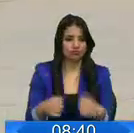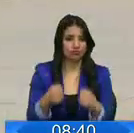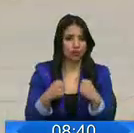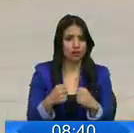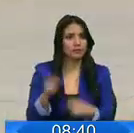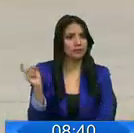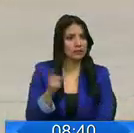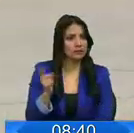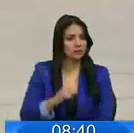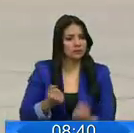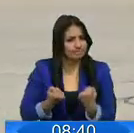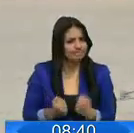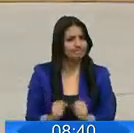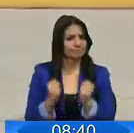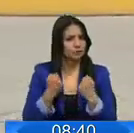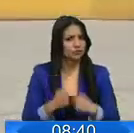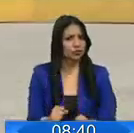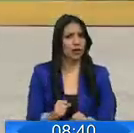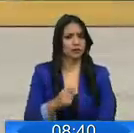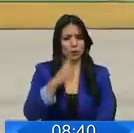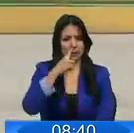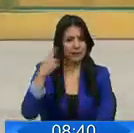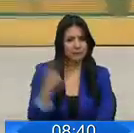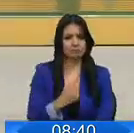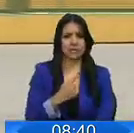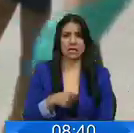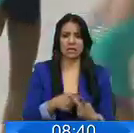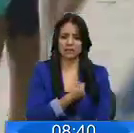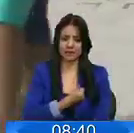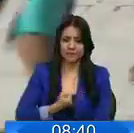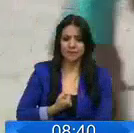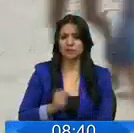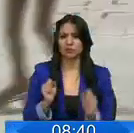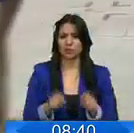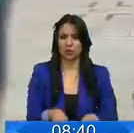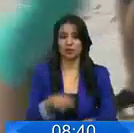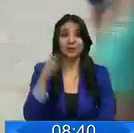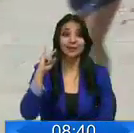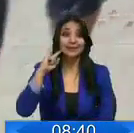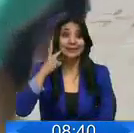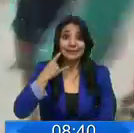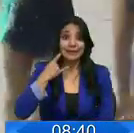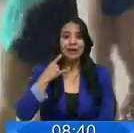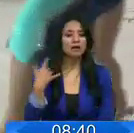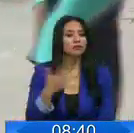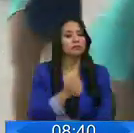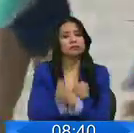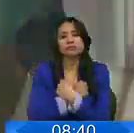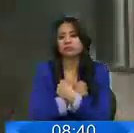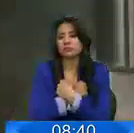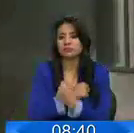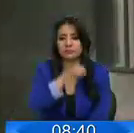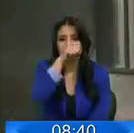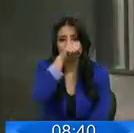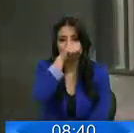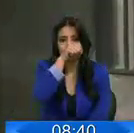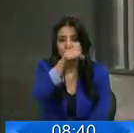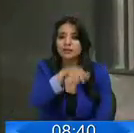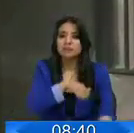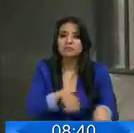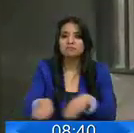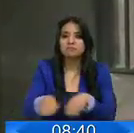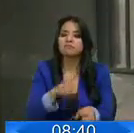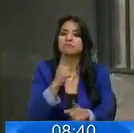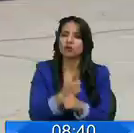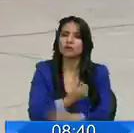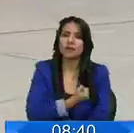mucha disciplina, mucho sacrificio. Las niñas aman patinar realmente, por eso se sacrifican